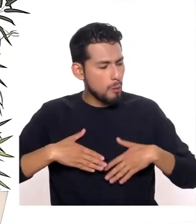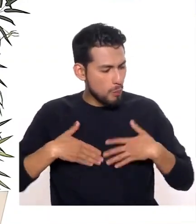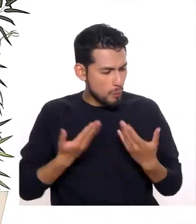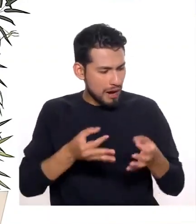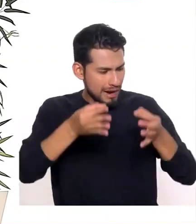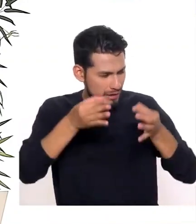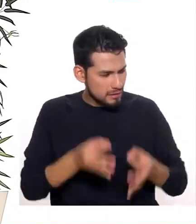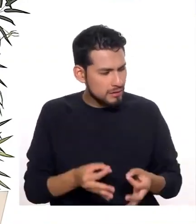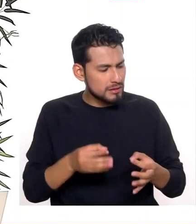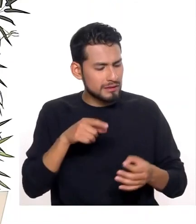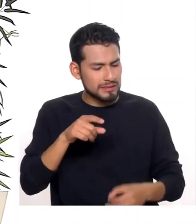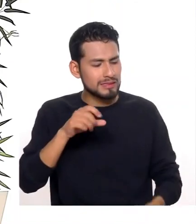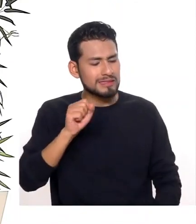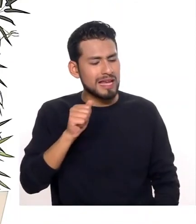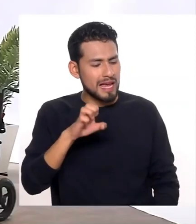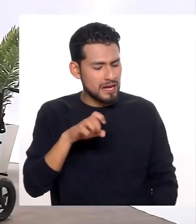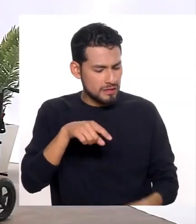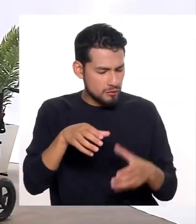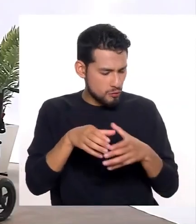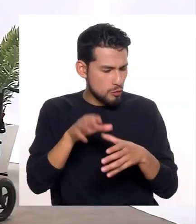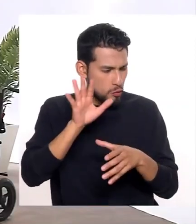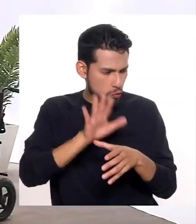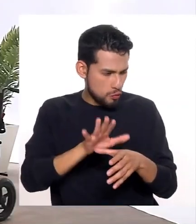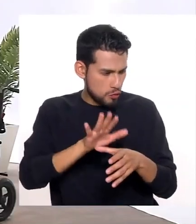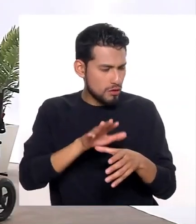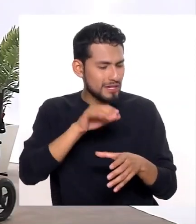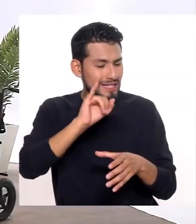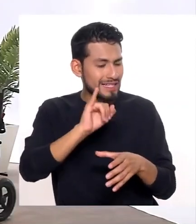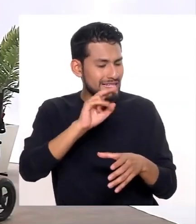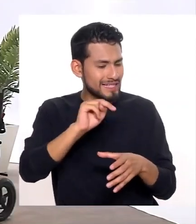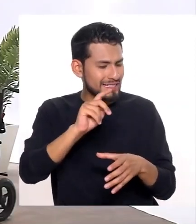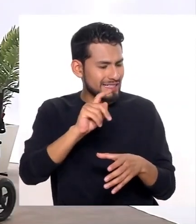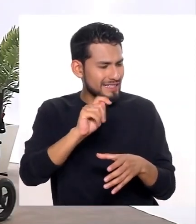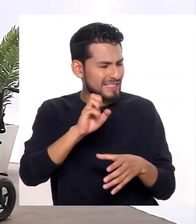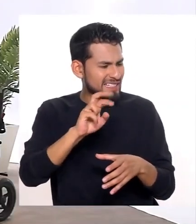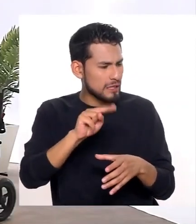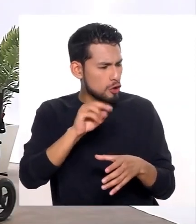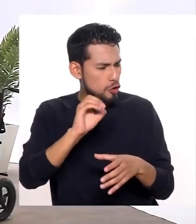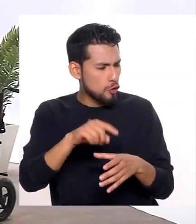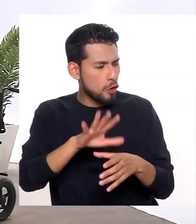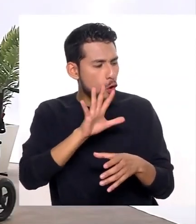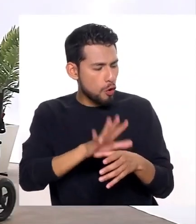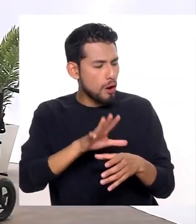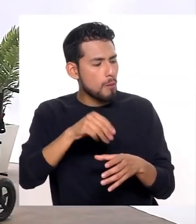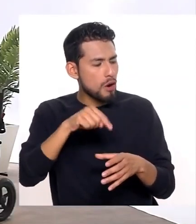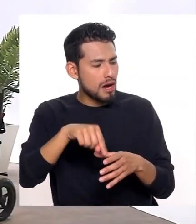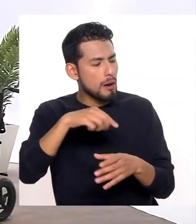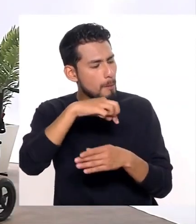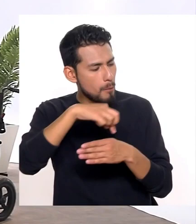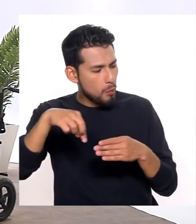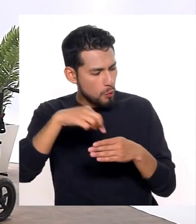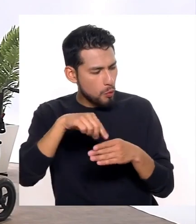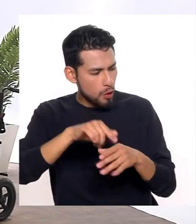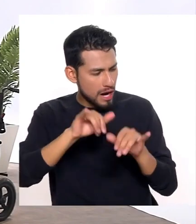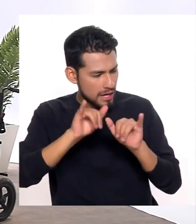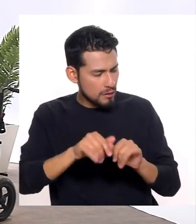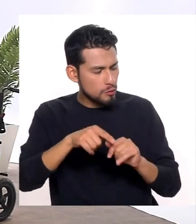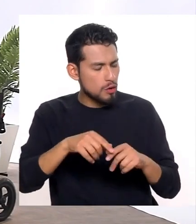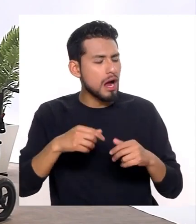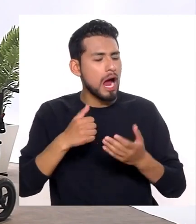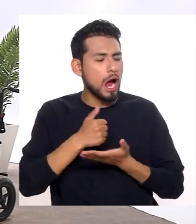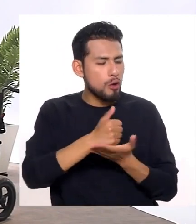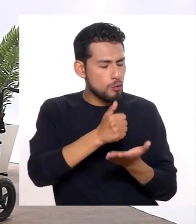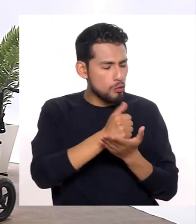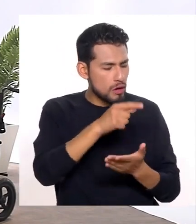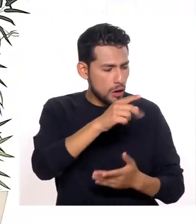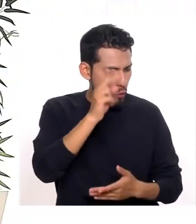una realidad estos SAE internos. ¿Por qué? Porque estos SAE internos van a estar conformados por profesionales que van a